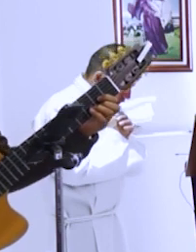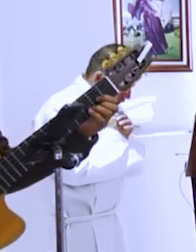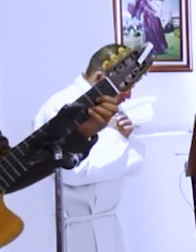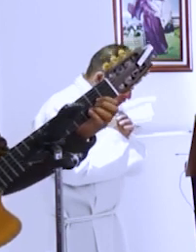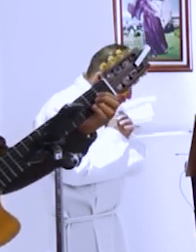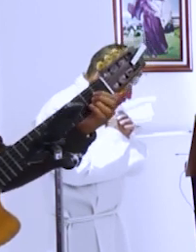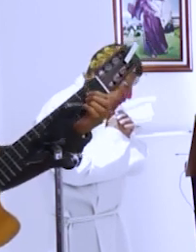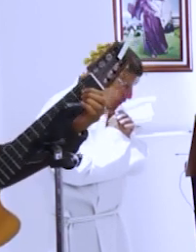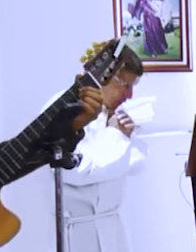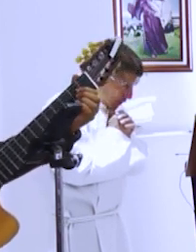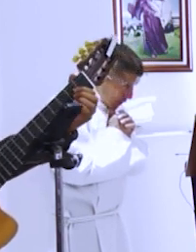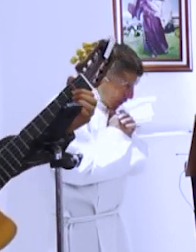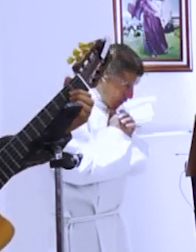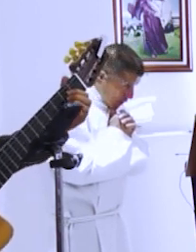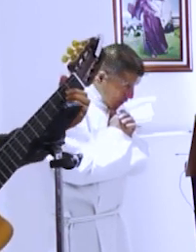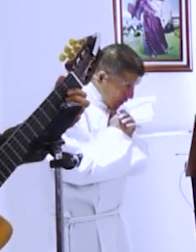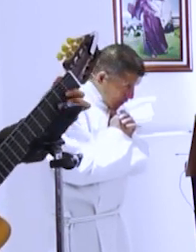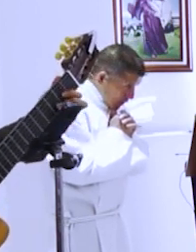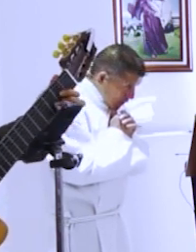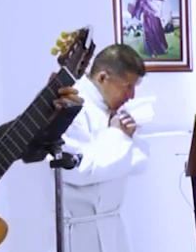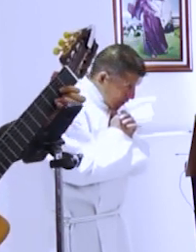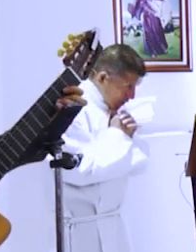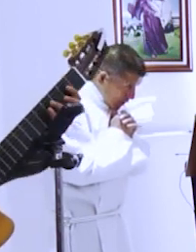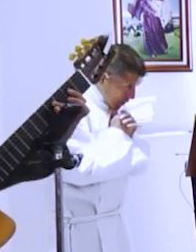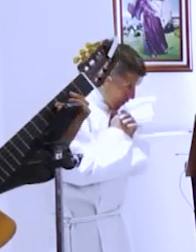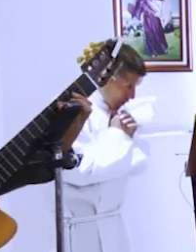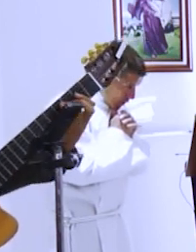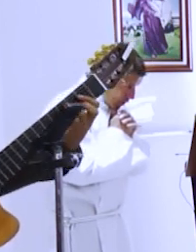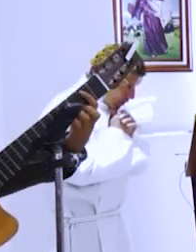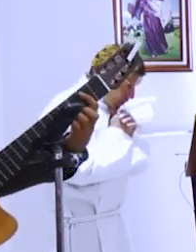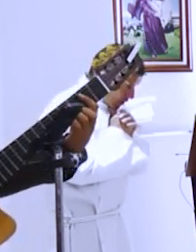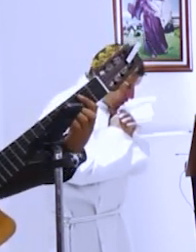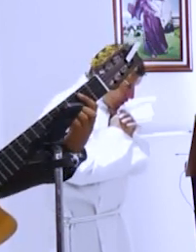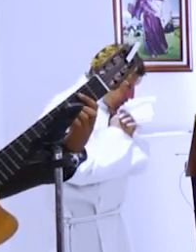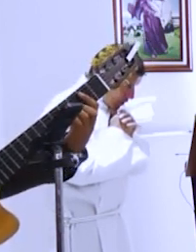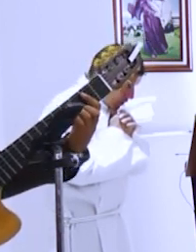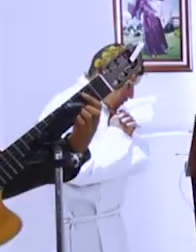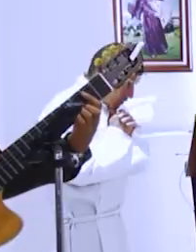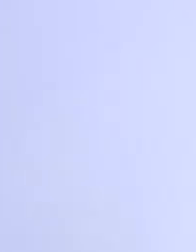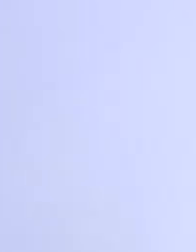Eucaristía, presencia del Señor.